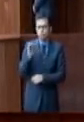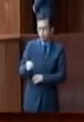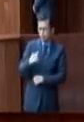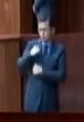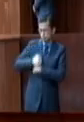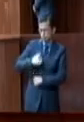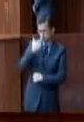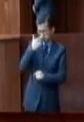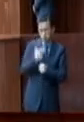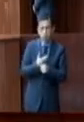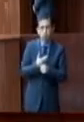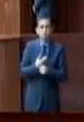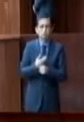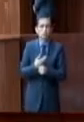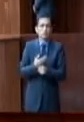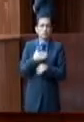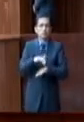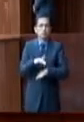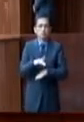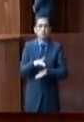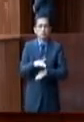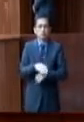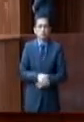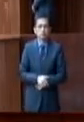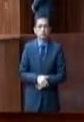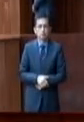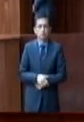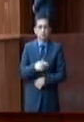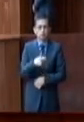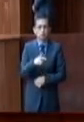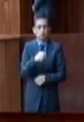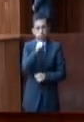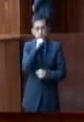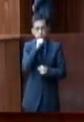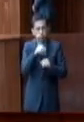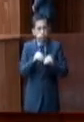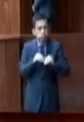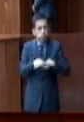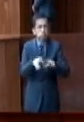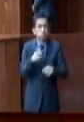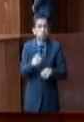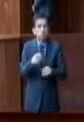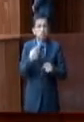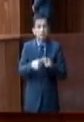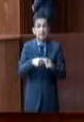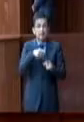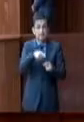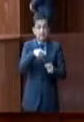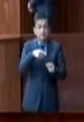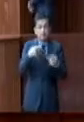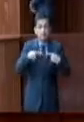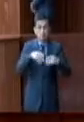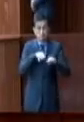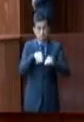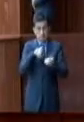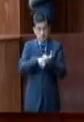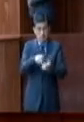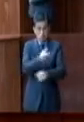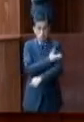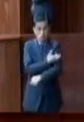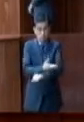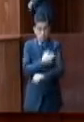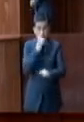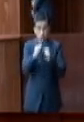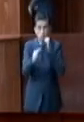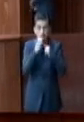responsabilidad de la de la publicación y en su coordinador de comunicación social de hecho el responsable de la